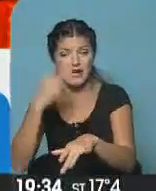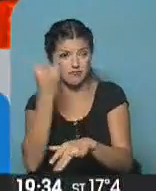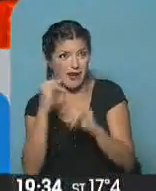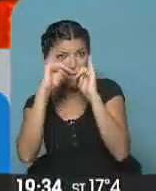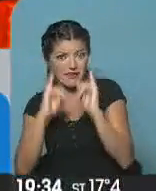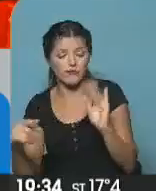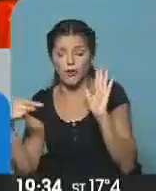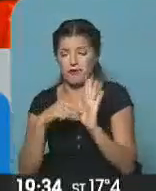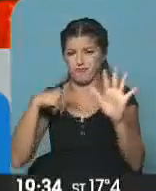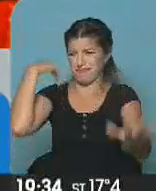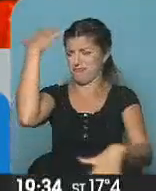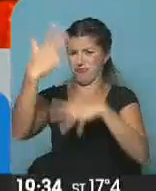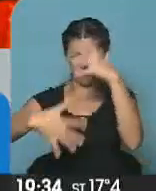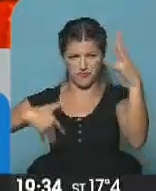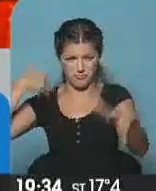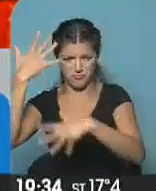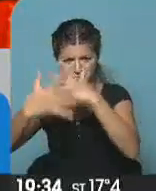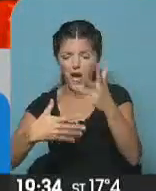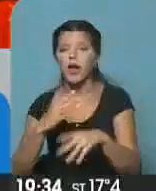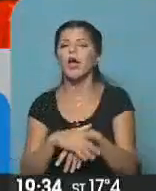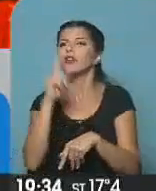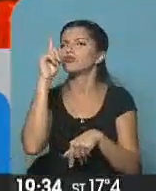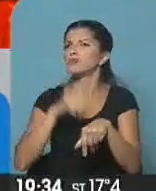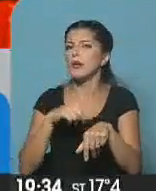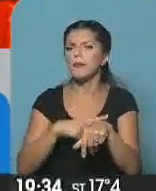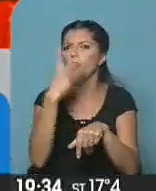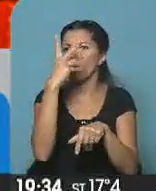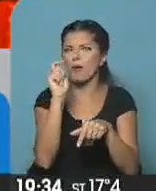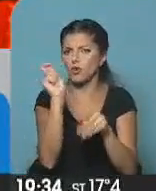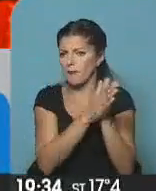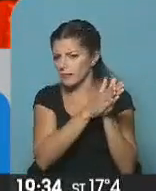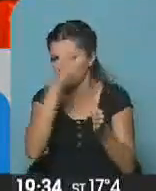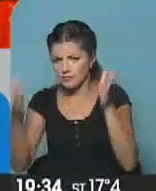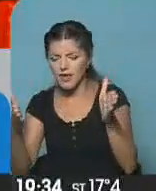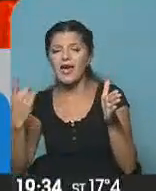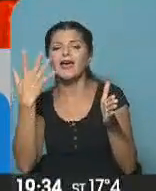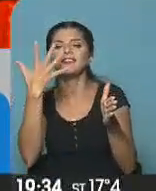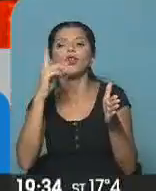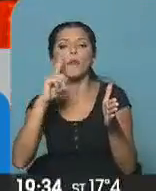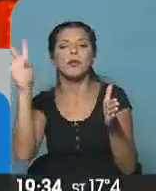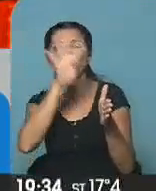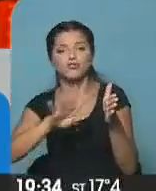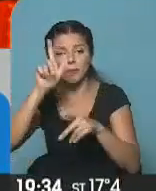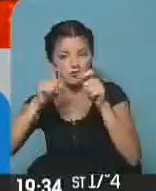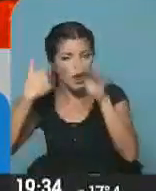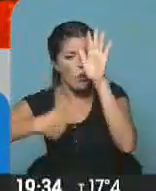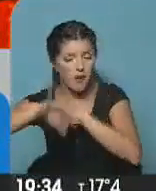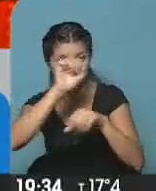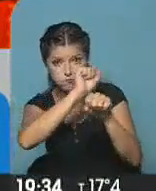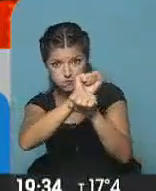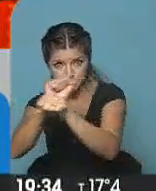hablando de un periodo de cuatro meses en el cual hubo más de 5.400 personas detenidas más de